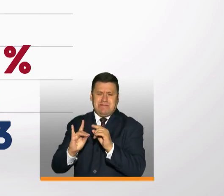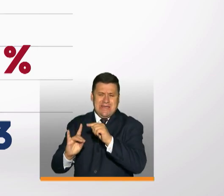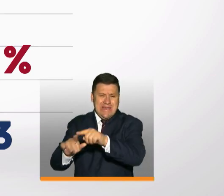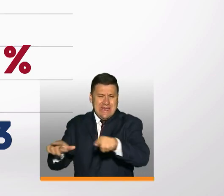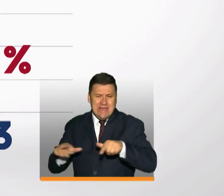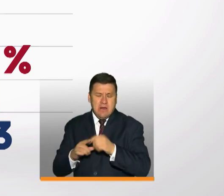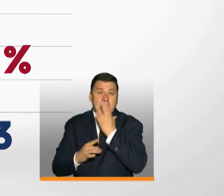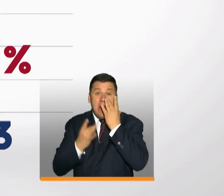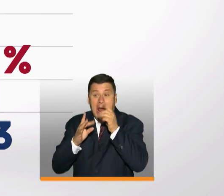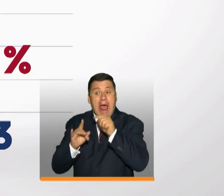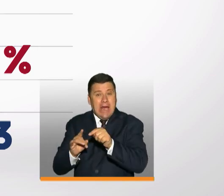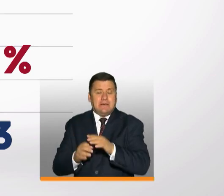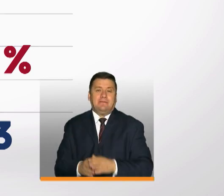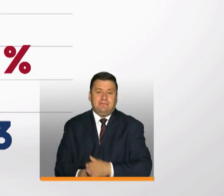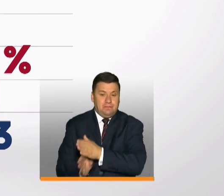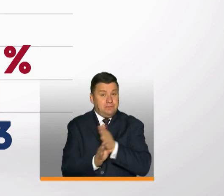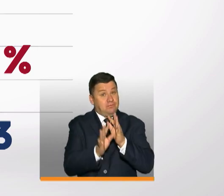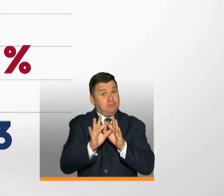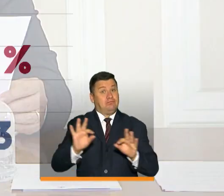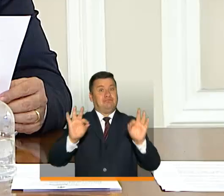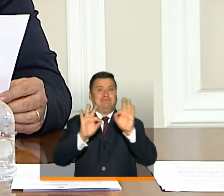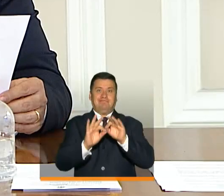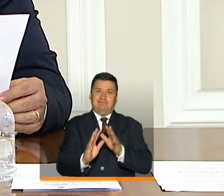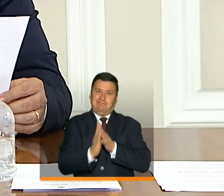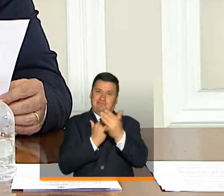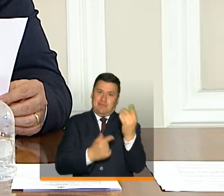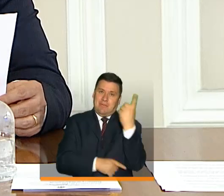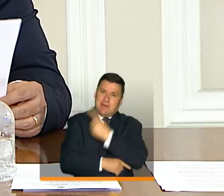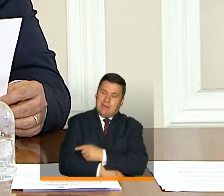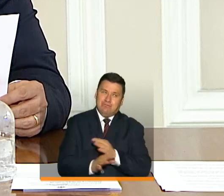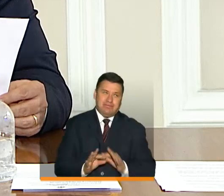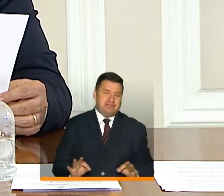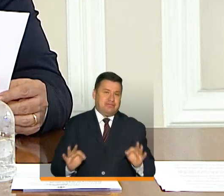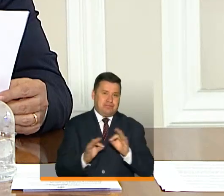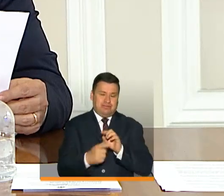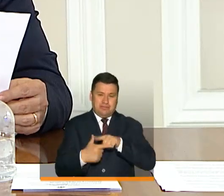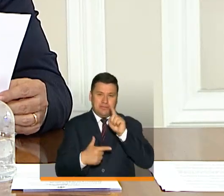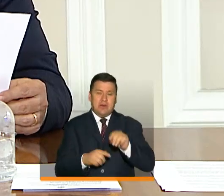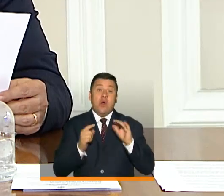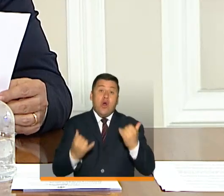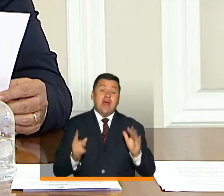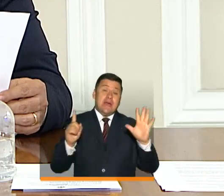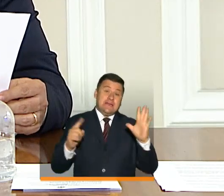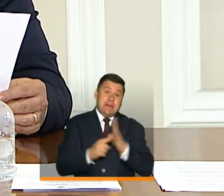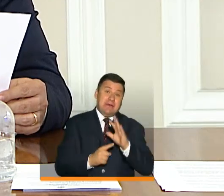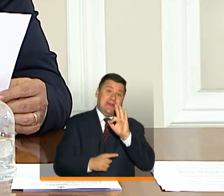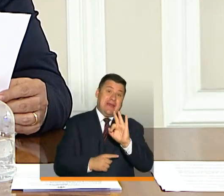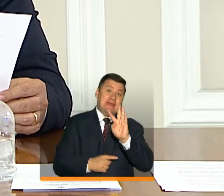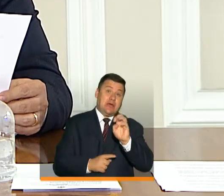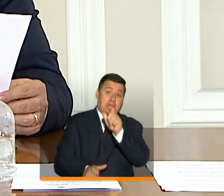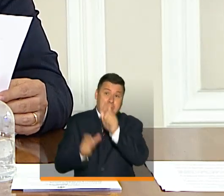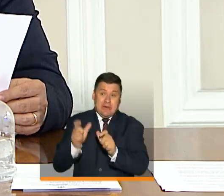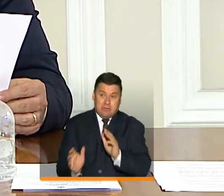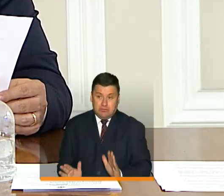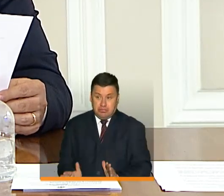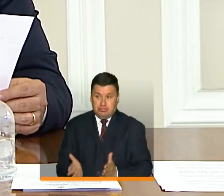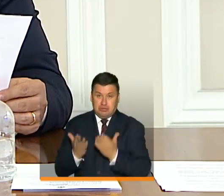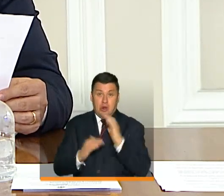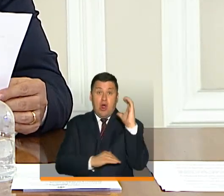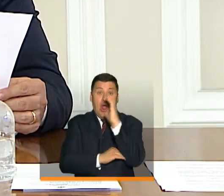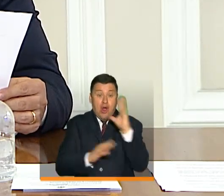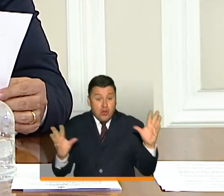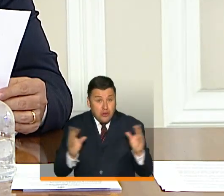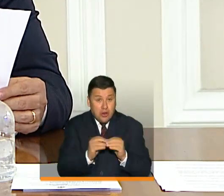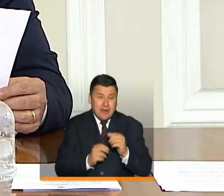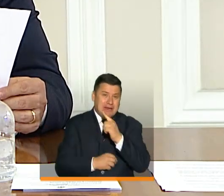intensivo. También quiero destacar una cifra muy importante para el día de hoy. Hoy se registraron 6.038 recuperados y ya el país llega